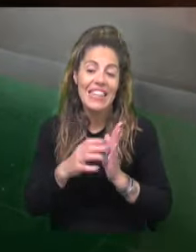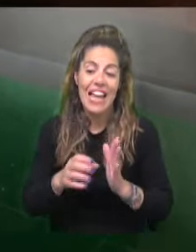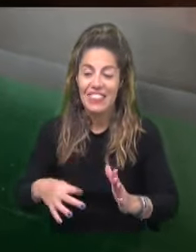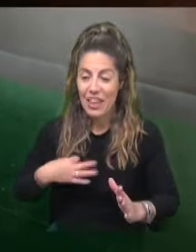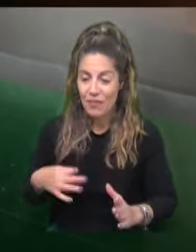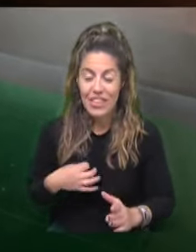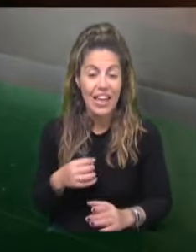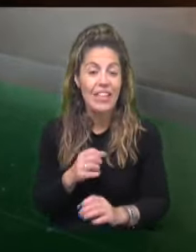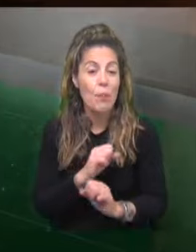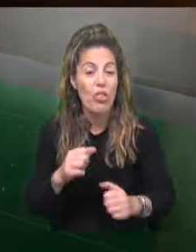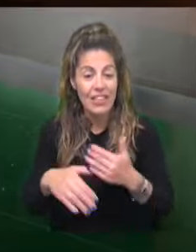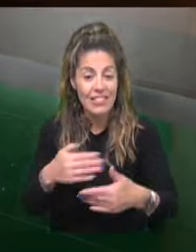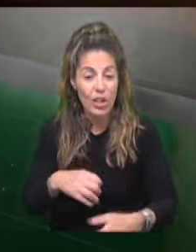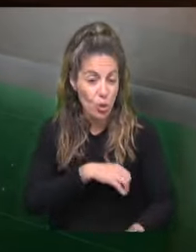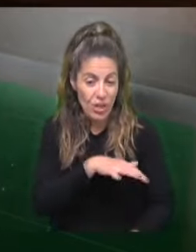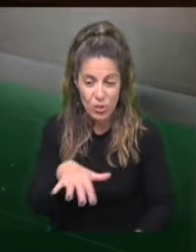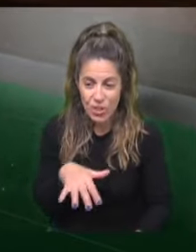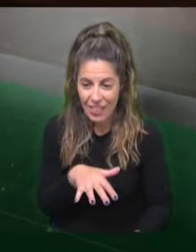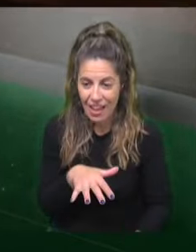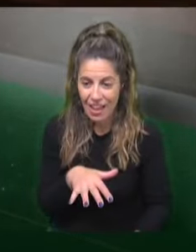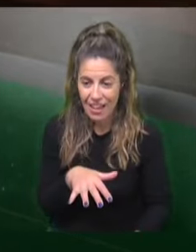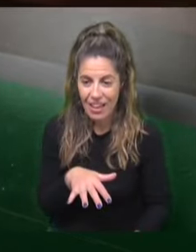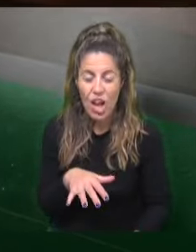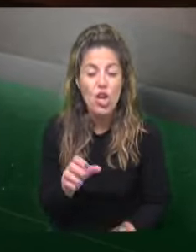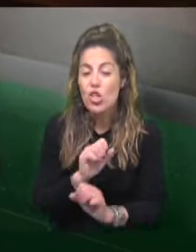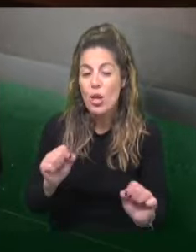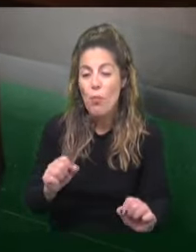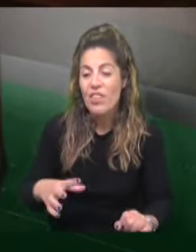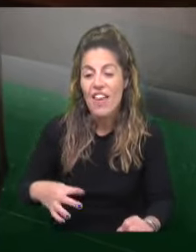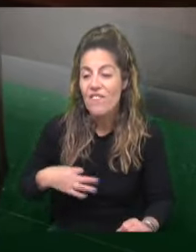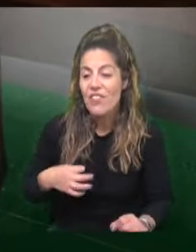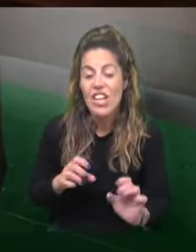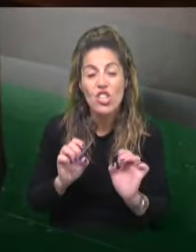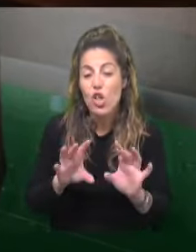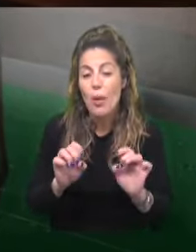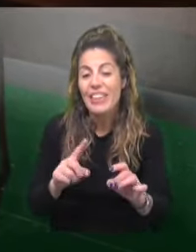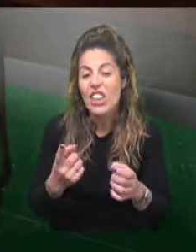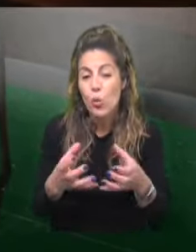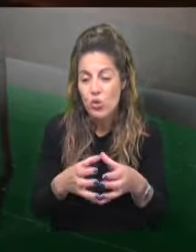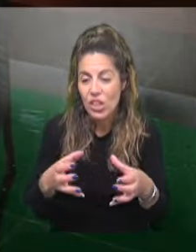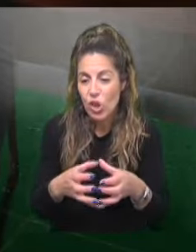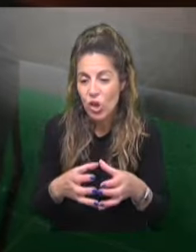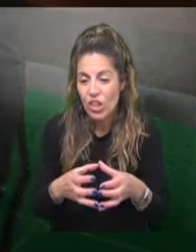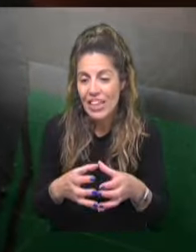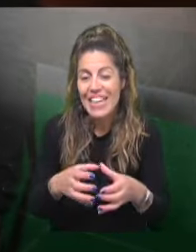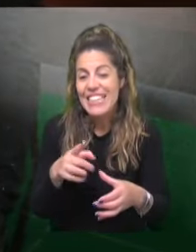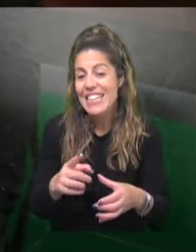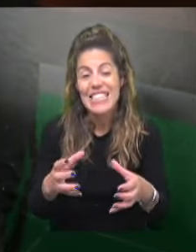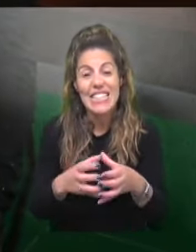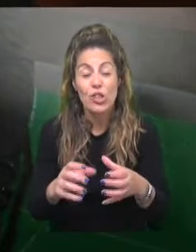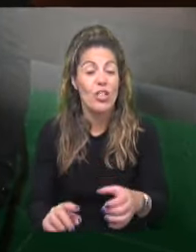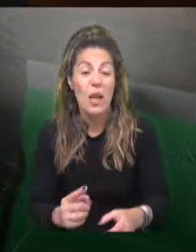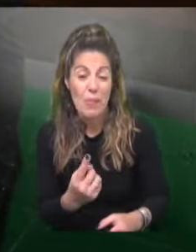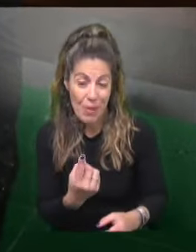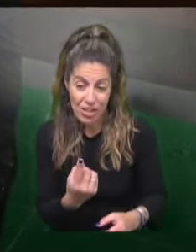de desarrollo en una sociedad entonces eh No se puede vivir solo de un sector Y menos si ese sector es el primario